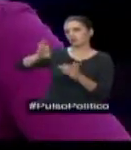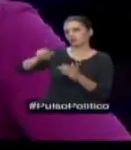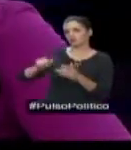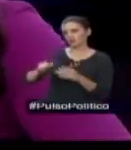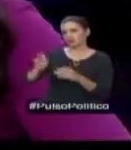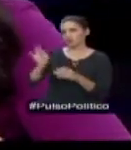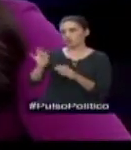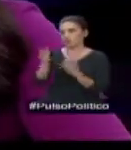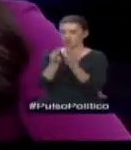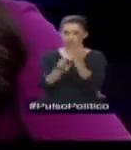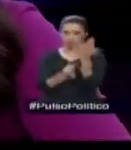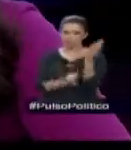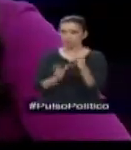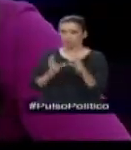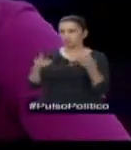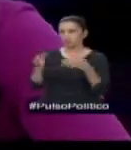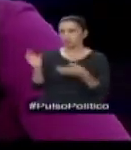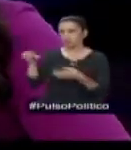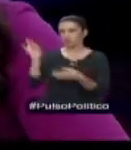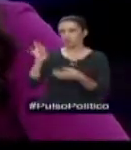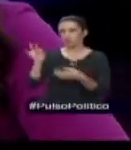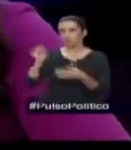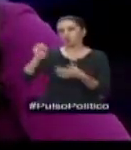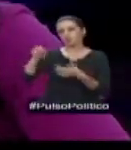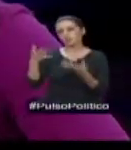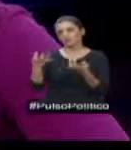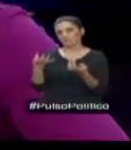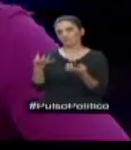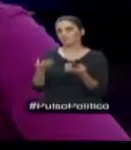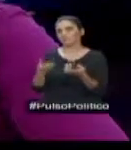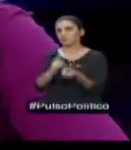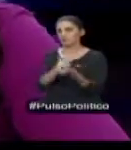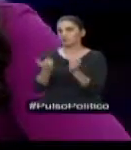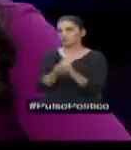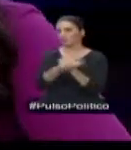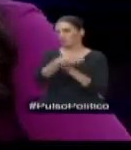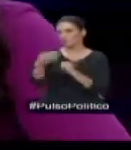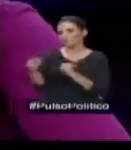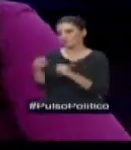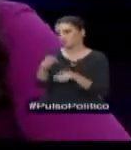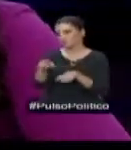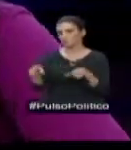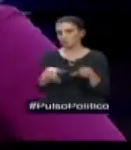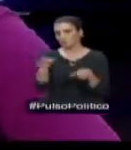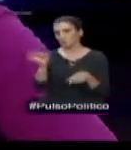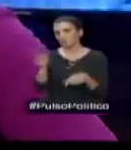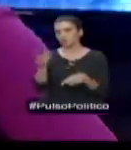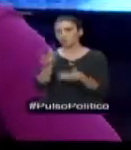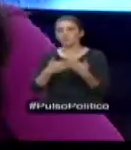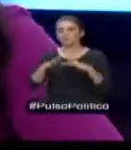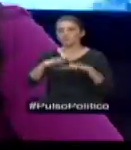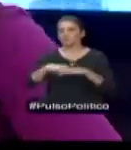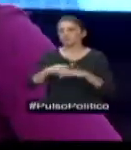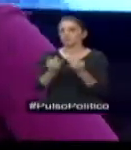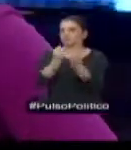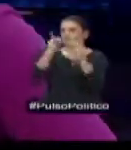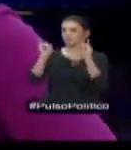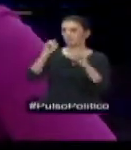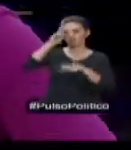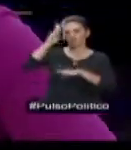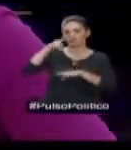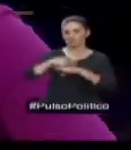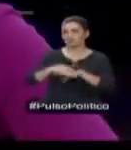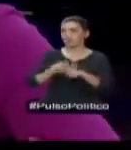general del estado o si queremos cambiar los límites de determinada jurisdicción o sobre temas de soberanía nacional de tal manera que no